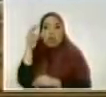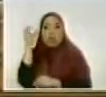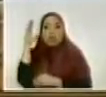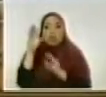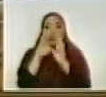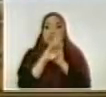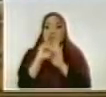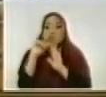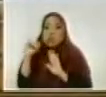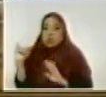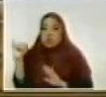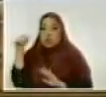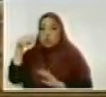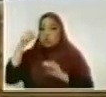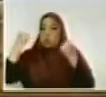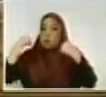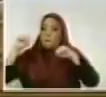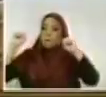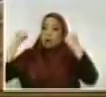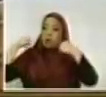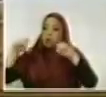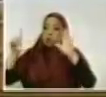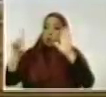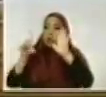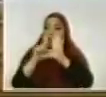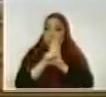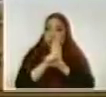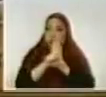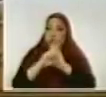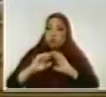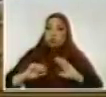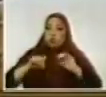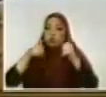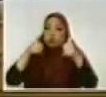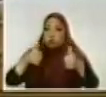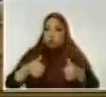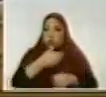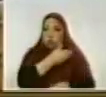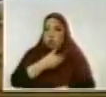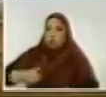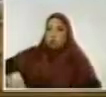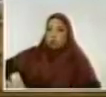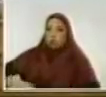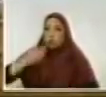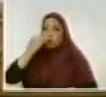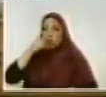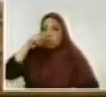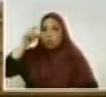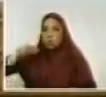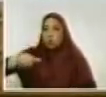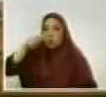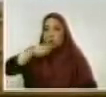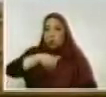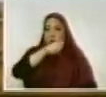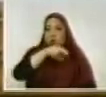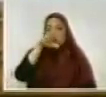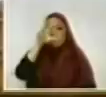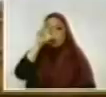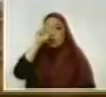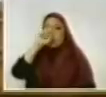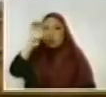Nacional Constituyente, en ejercicio de su poder originario, emanado del mandato conferido por el pueblo de Venezuela el 30 de